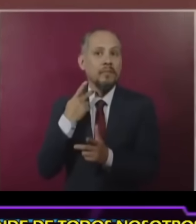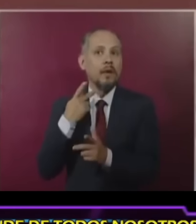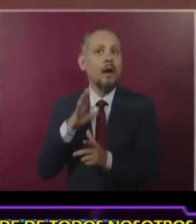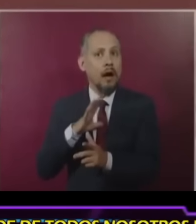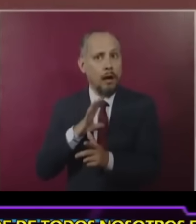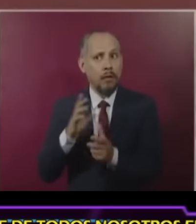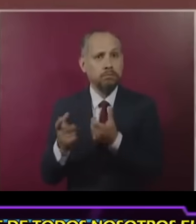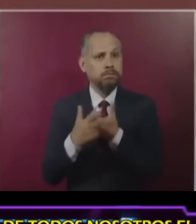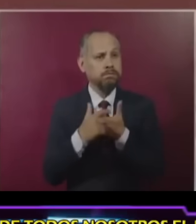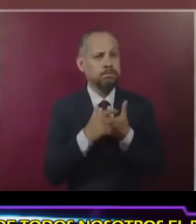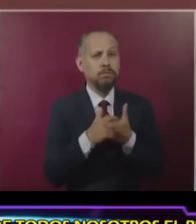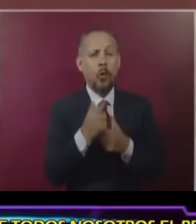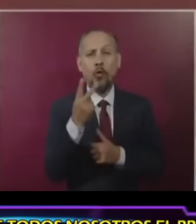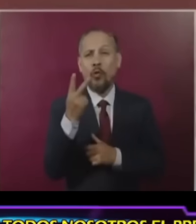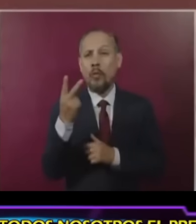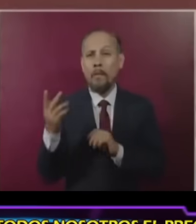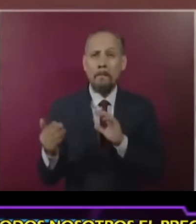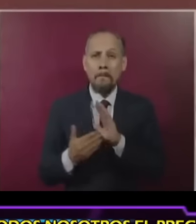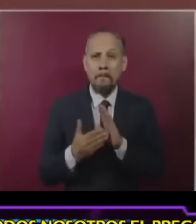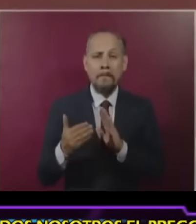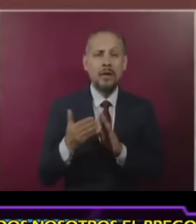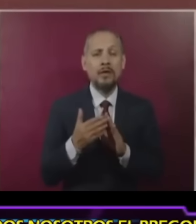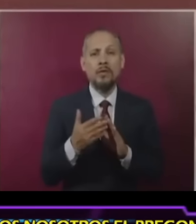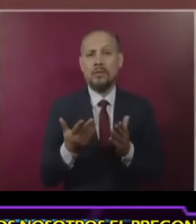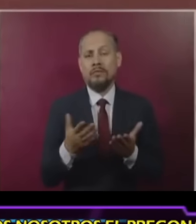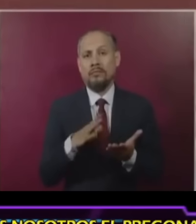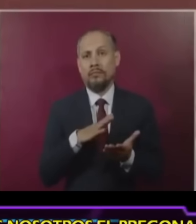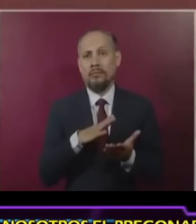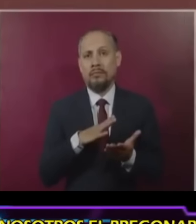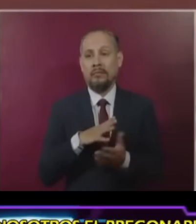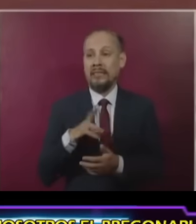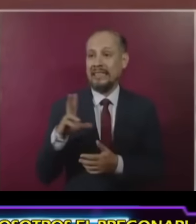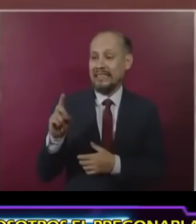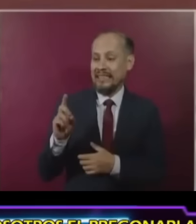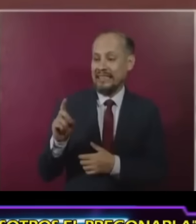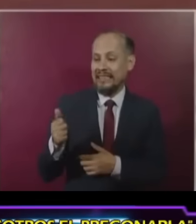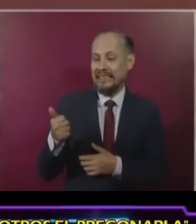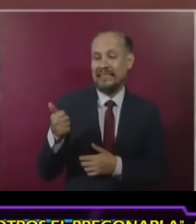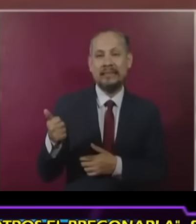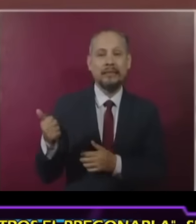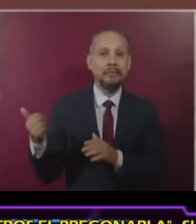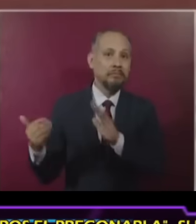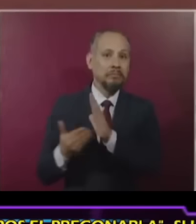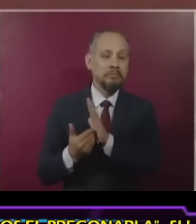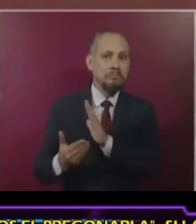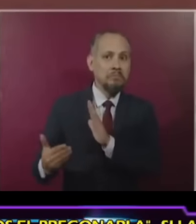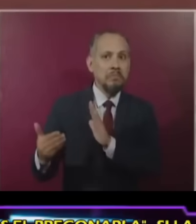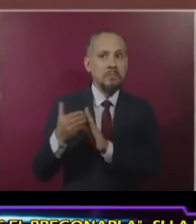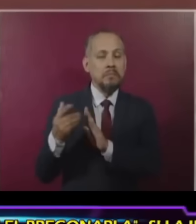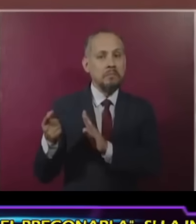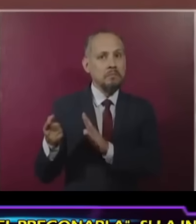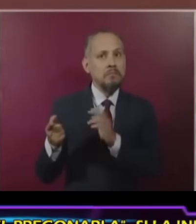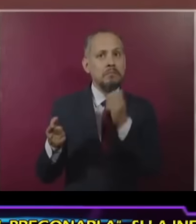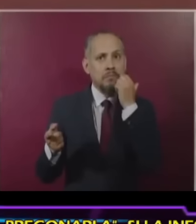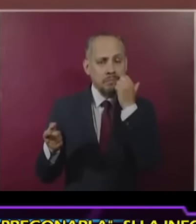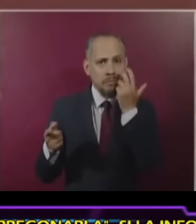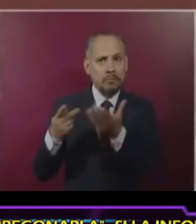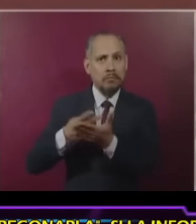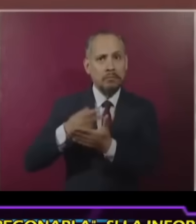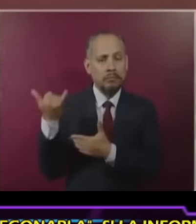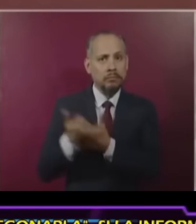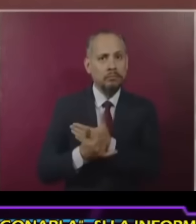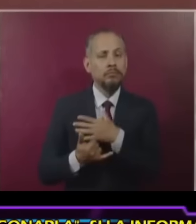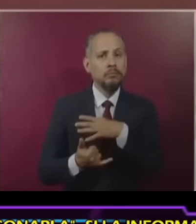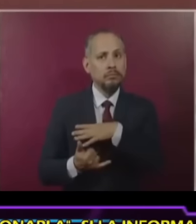afiliados si 36 millones de mujeres y hombres optaron por nuestro proyecto y votaron por la